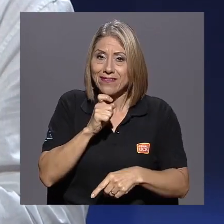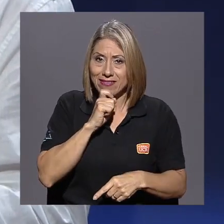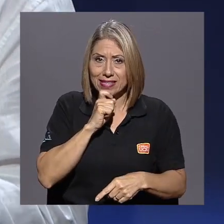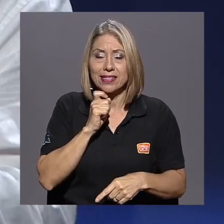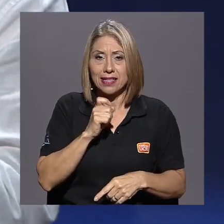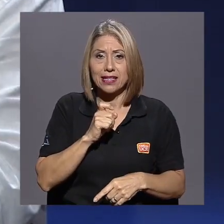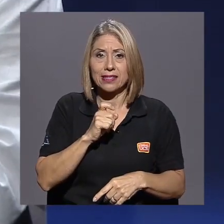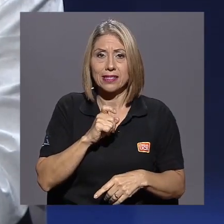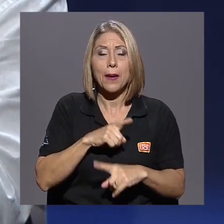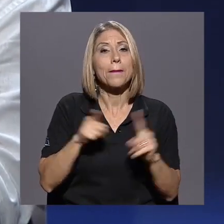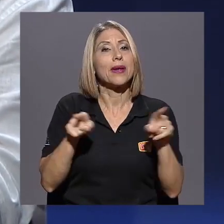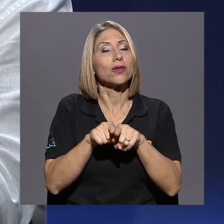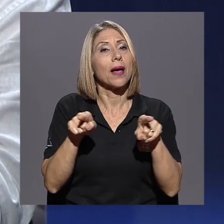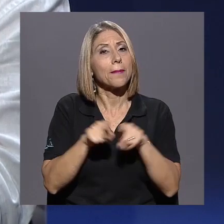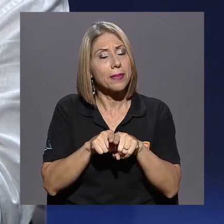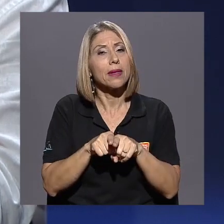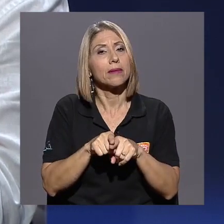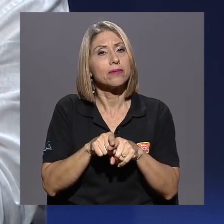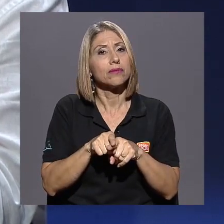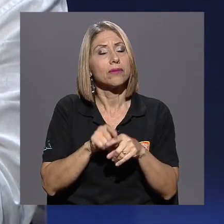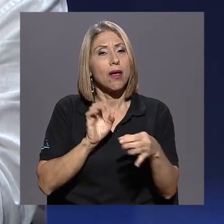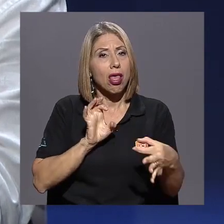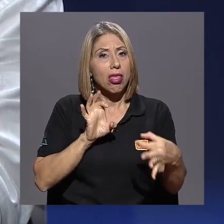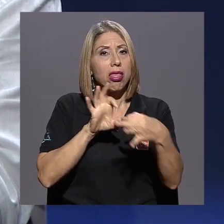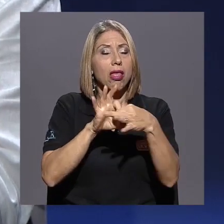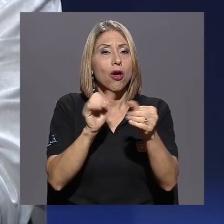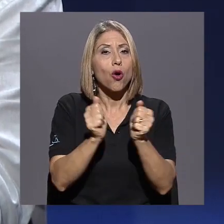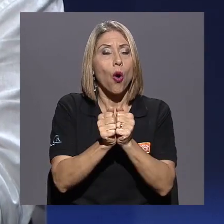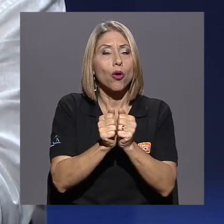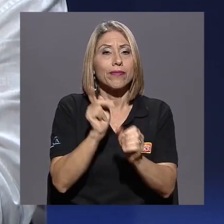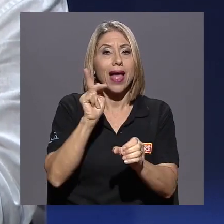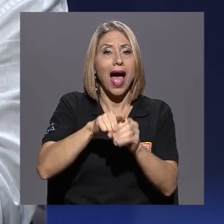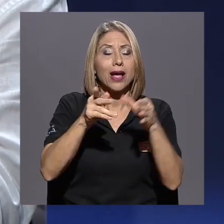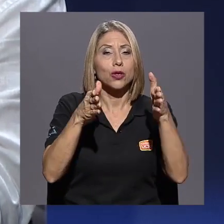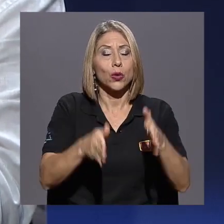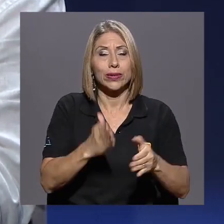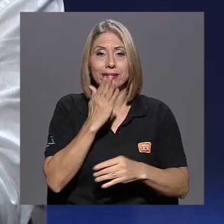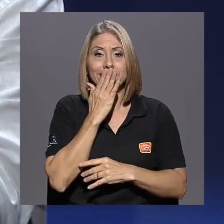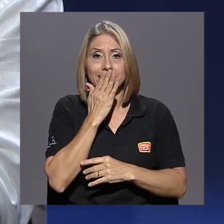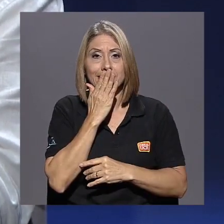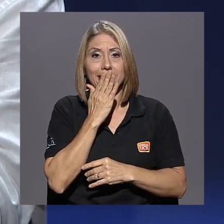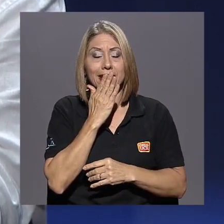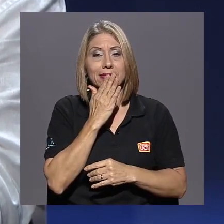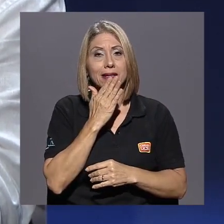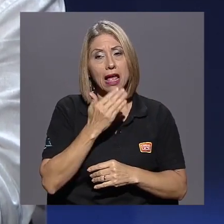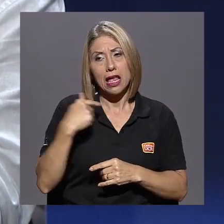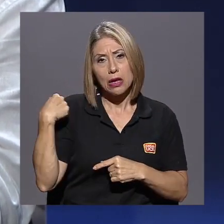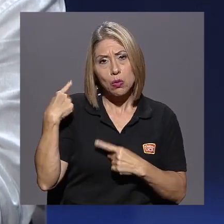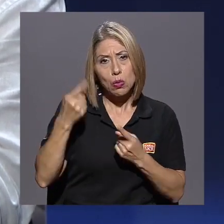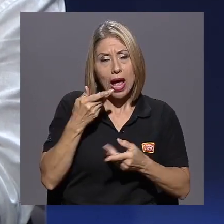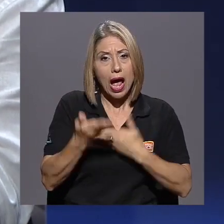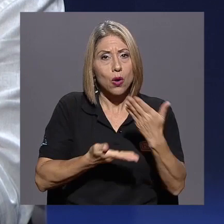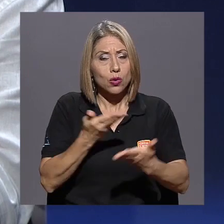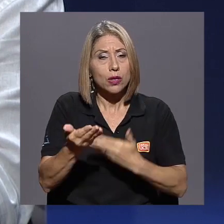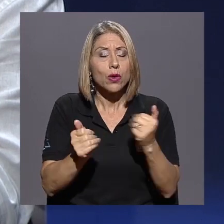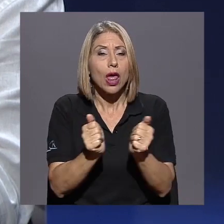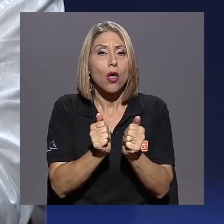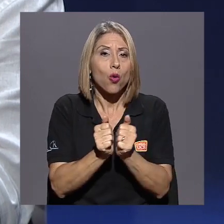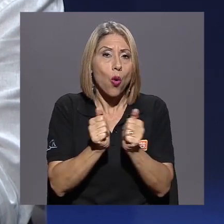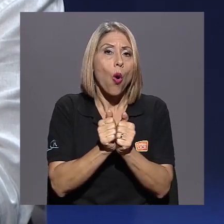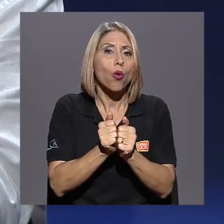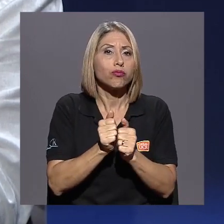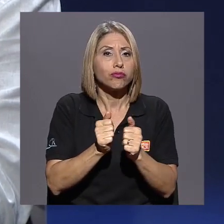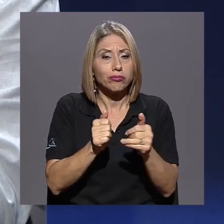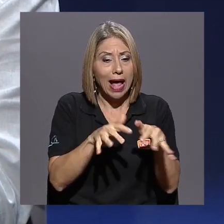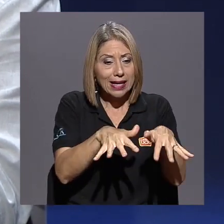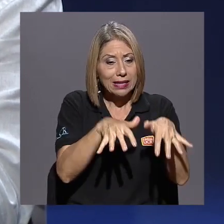pero también en el marco de los actores indígenas que han contribuido a los procesos e incluso constituyentes